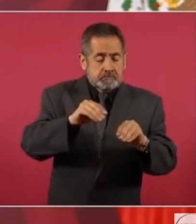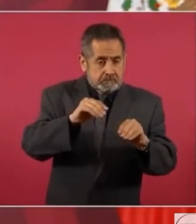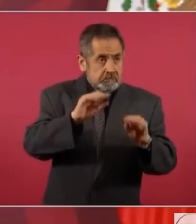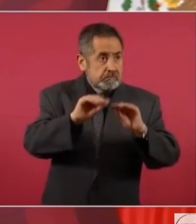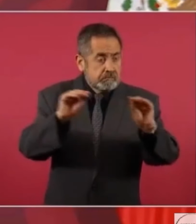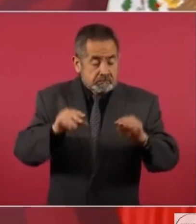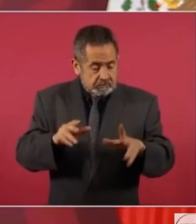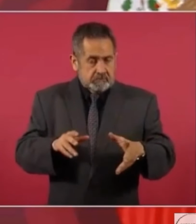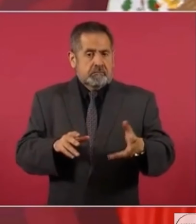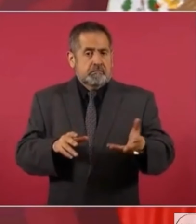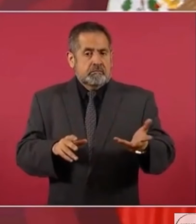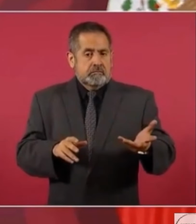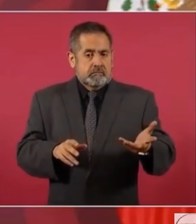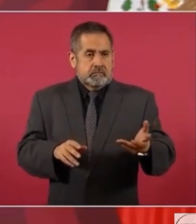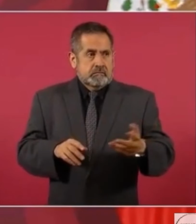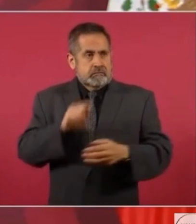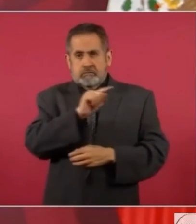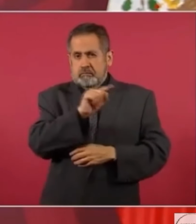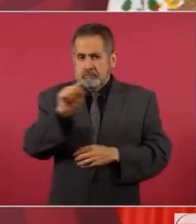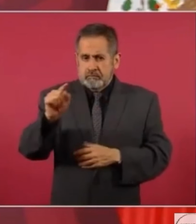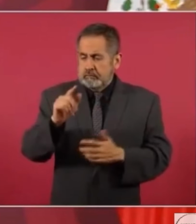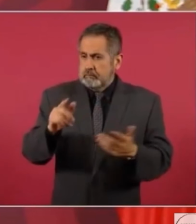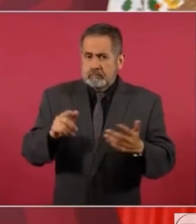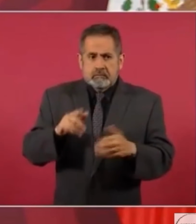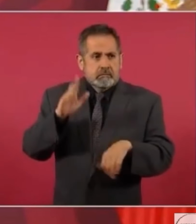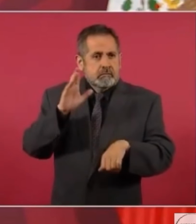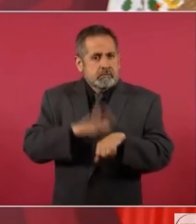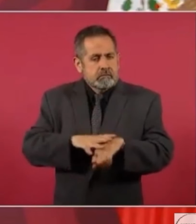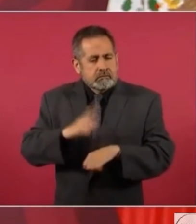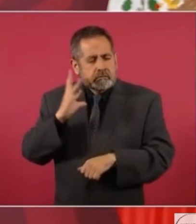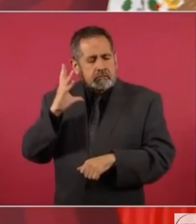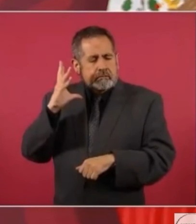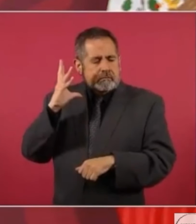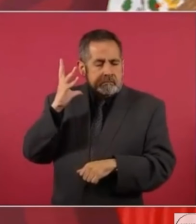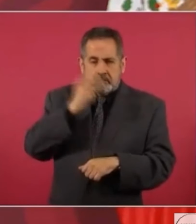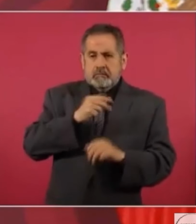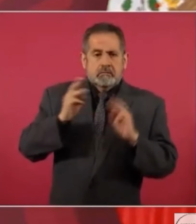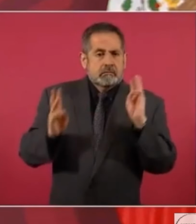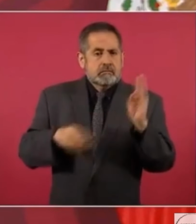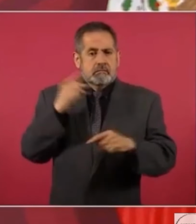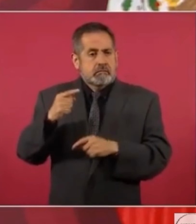pues posiblemente las más bellas del mundo.